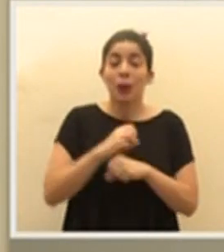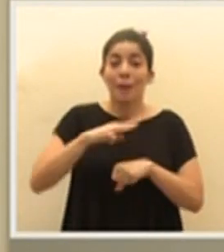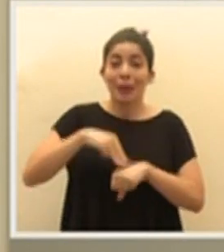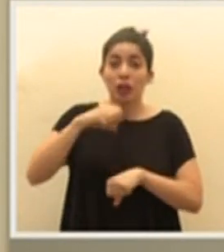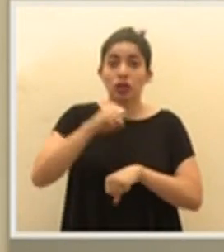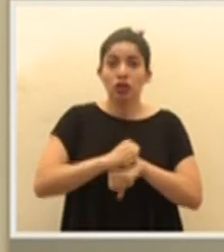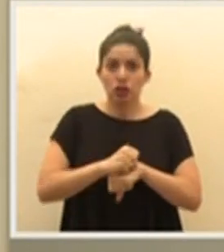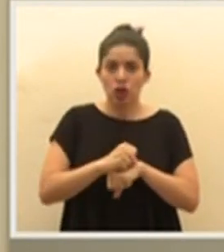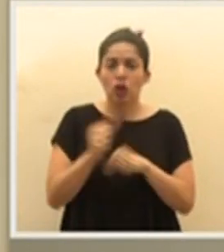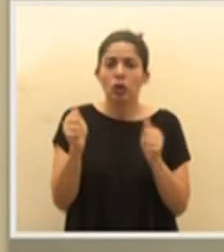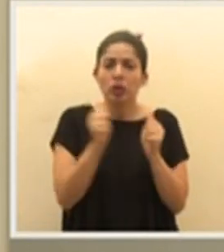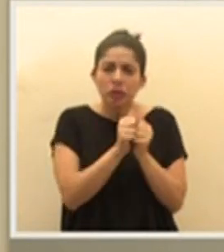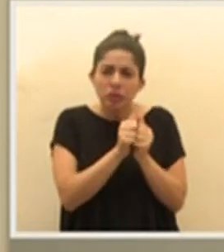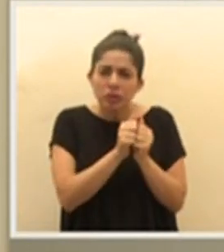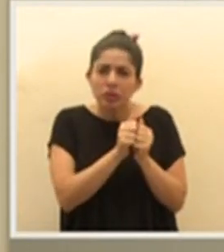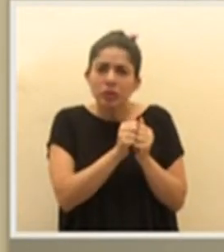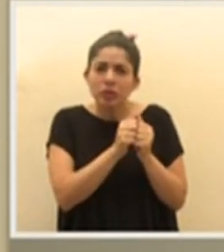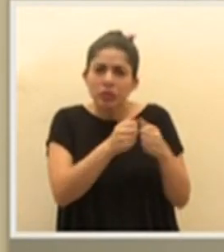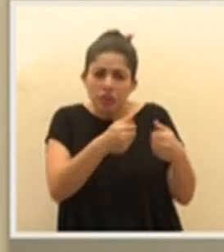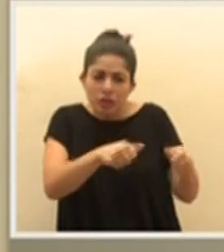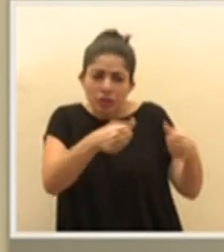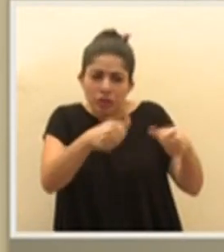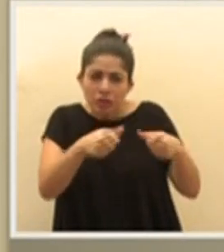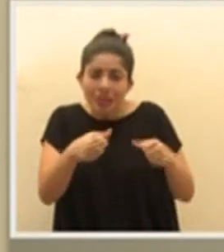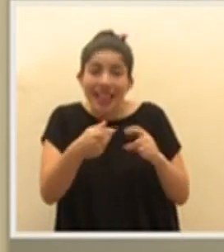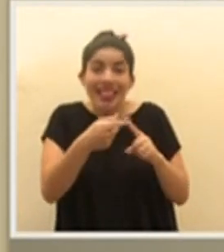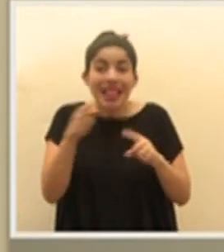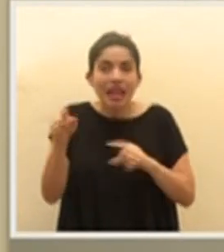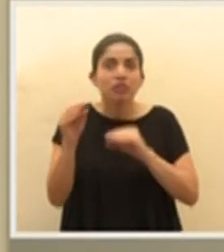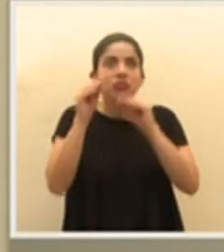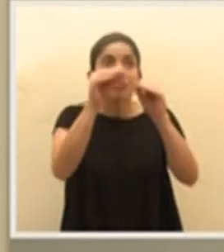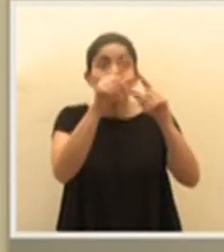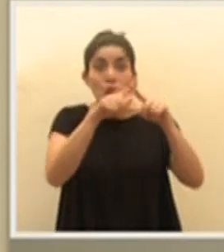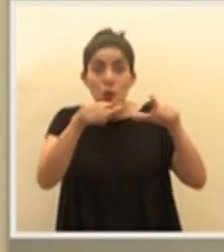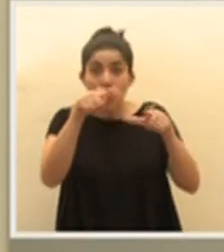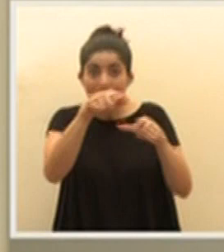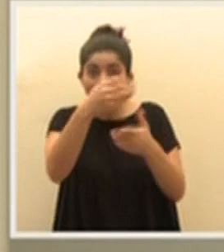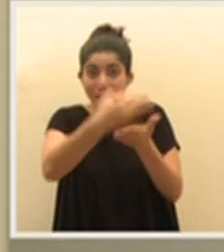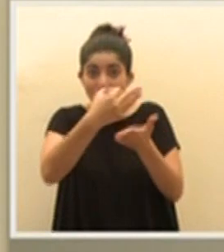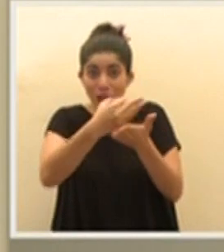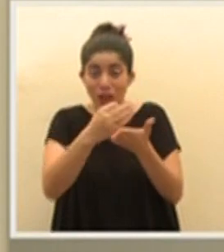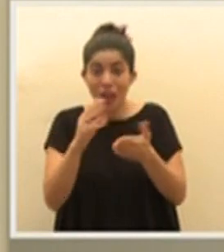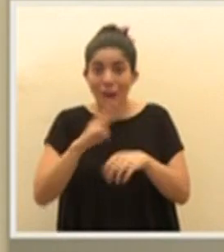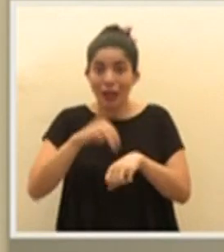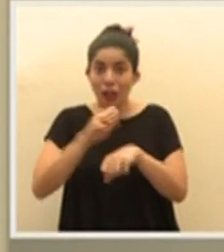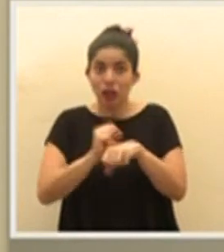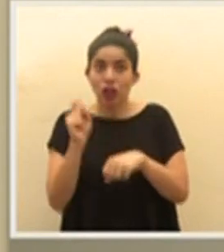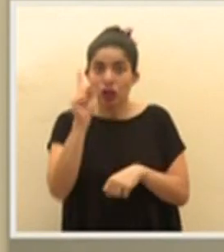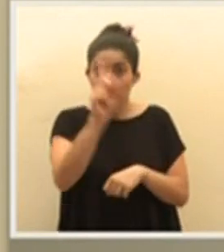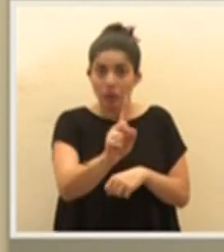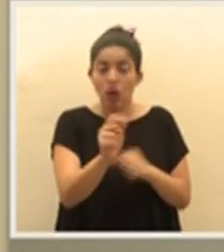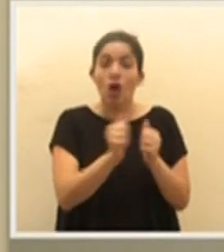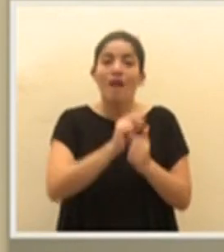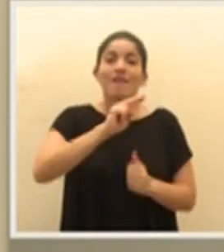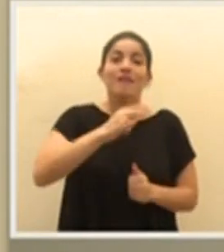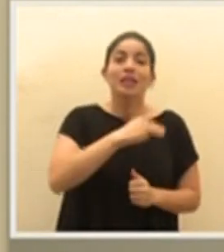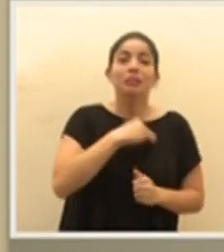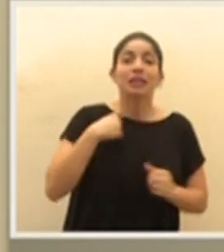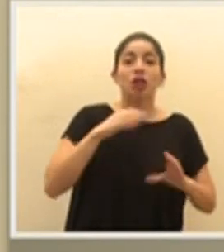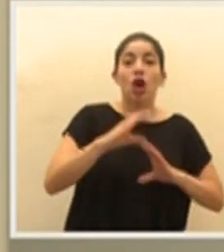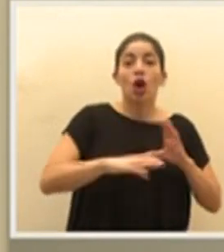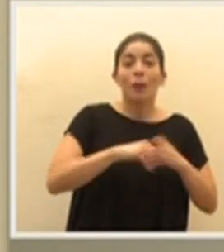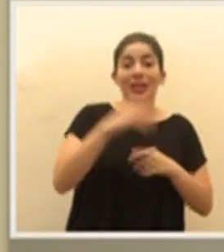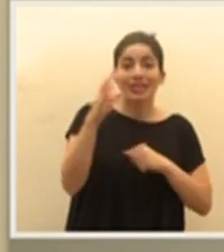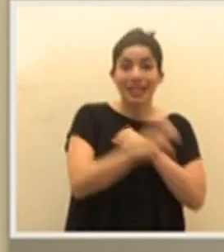Soto, ha acompañado todos estos acuerdos desde terreno en la zona fronteriza con el viceministro de Comercio Exterior,